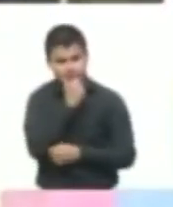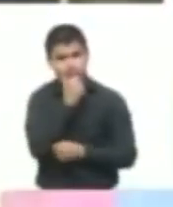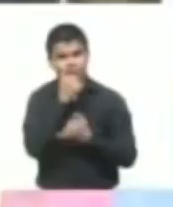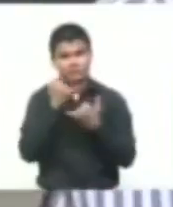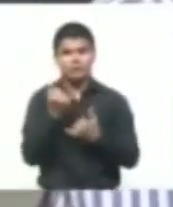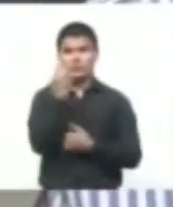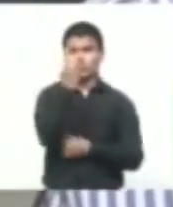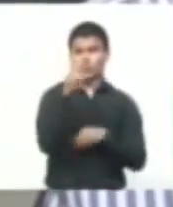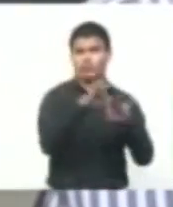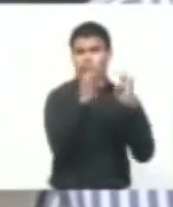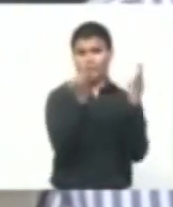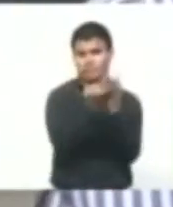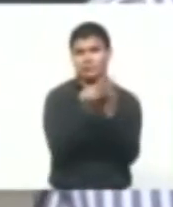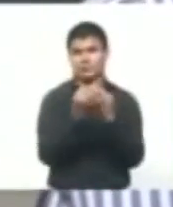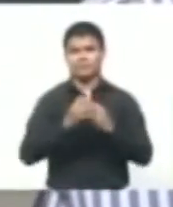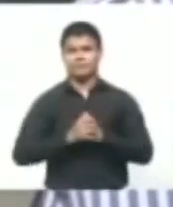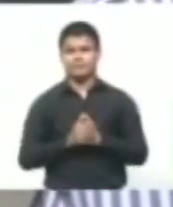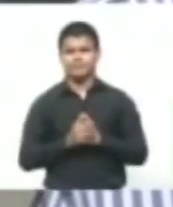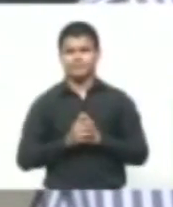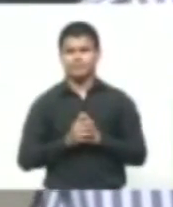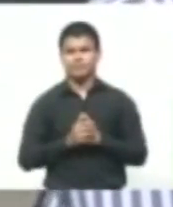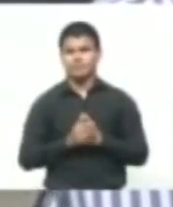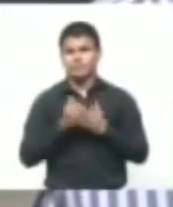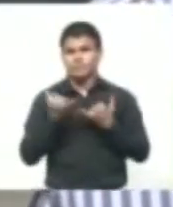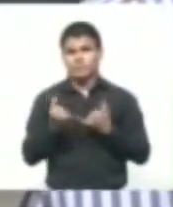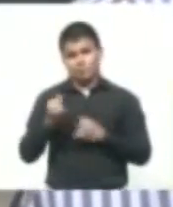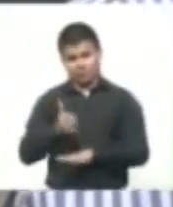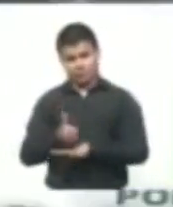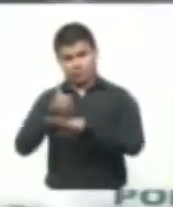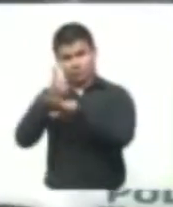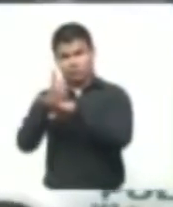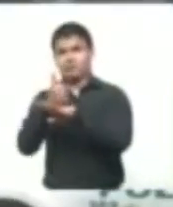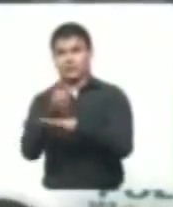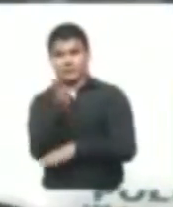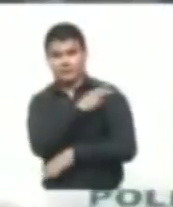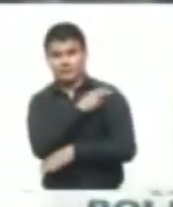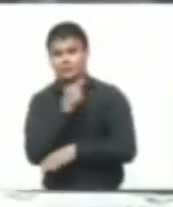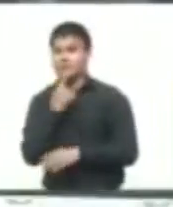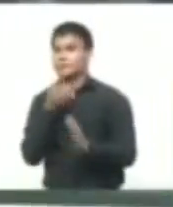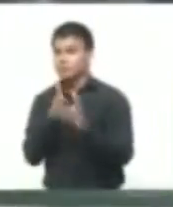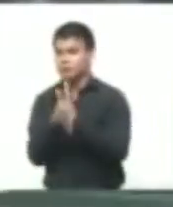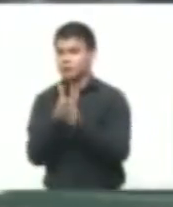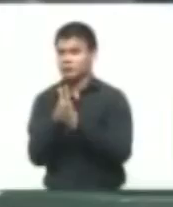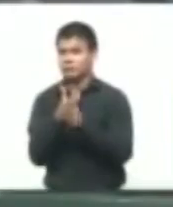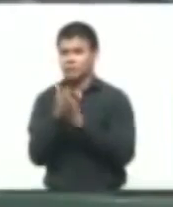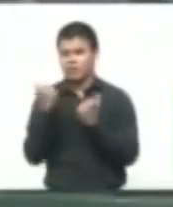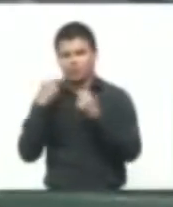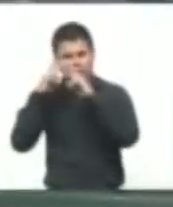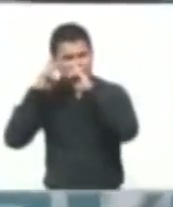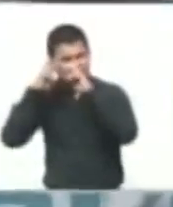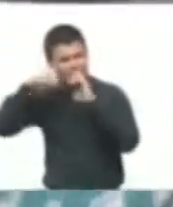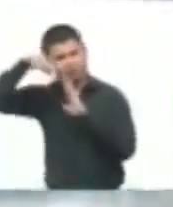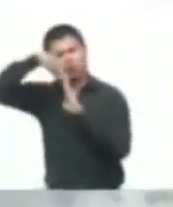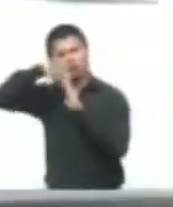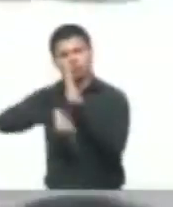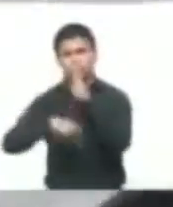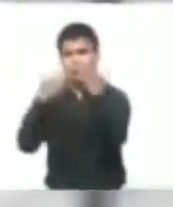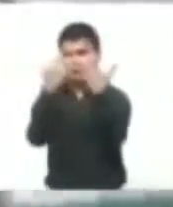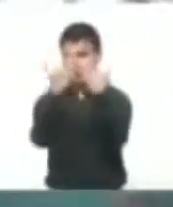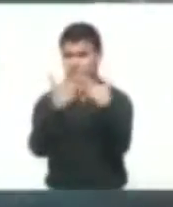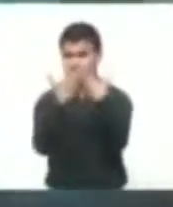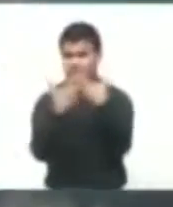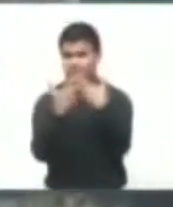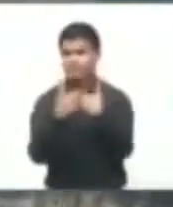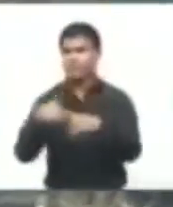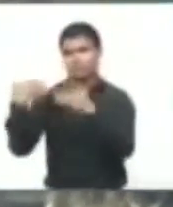San Felipe. El comandante de tránsito, el mayor Gustavo Chaparro, anunció la apertura de una investigación a la empresa responsable